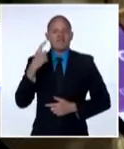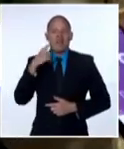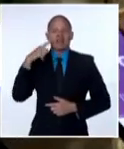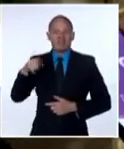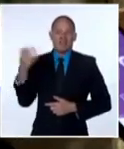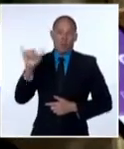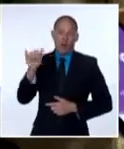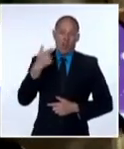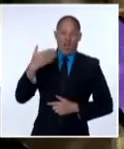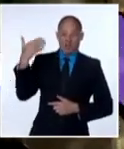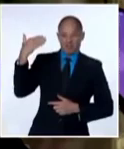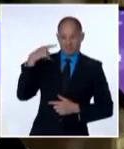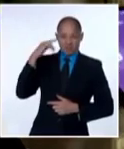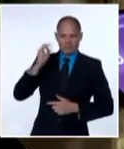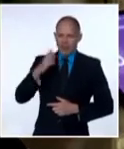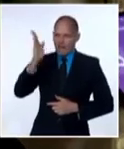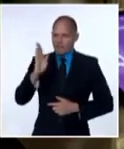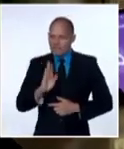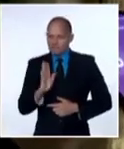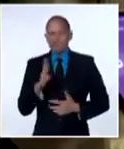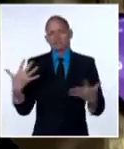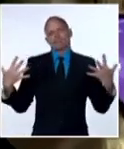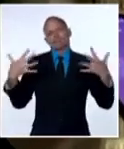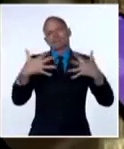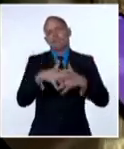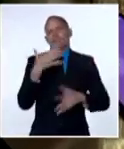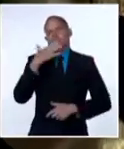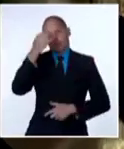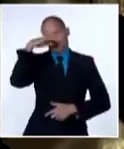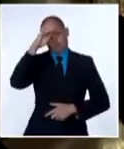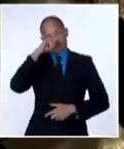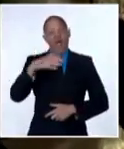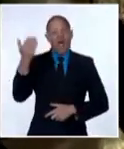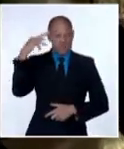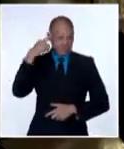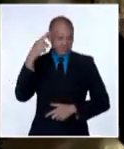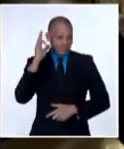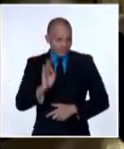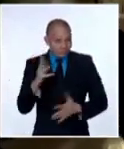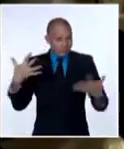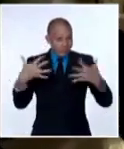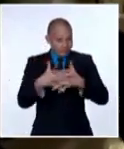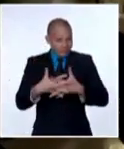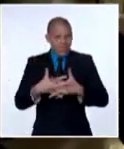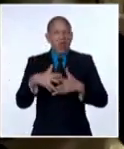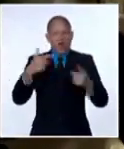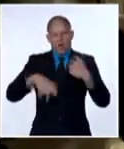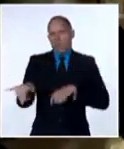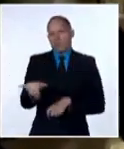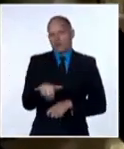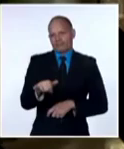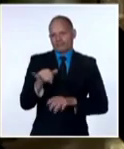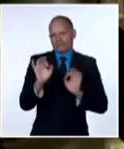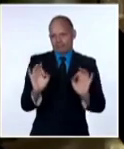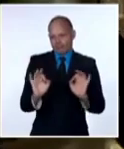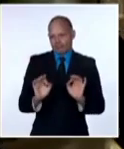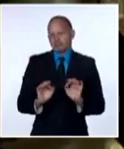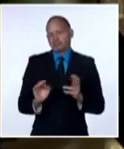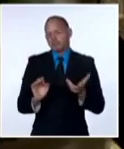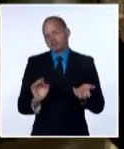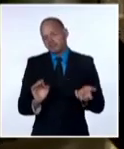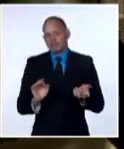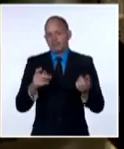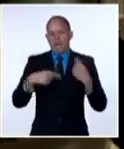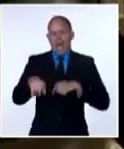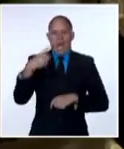volver a mejorar, si posible, la relación que era muy cercana y que seguirá siendo. Hay varias misiones